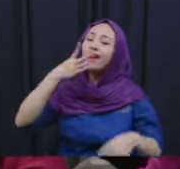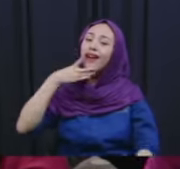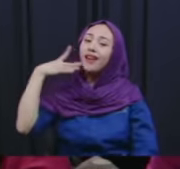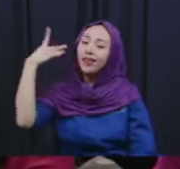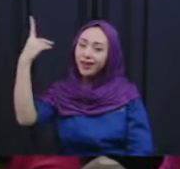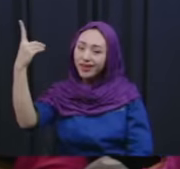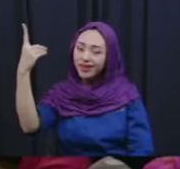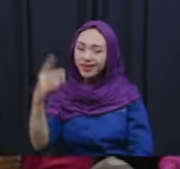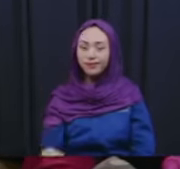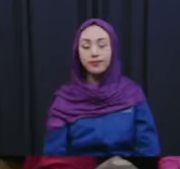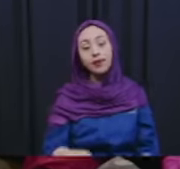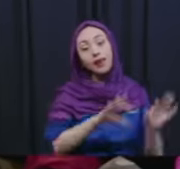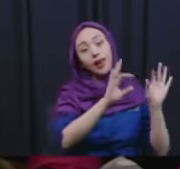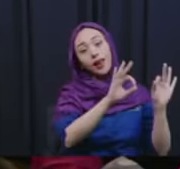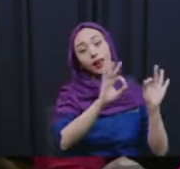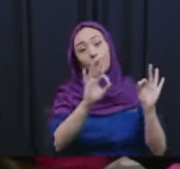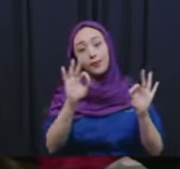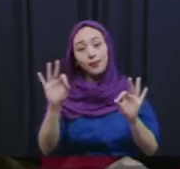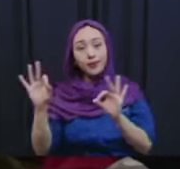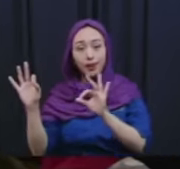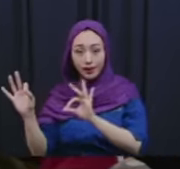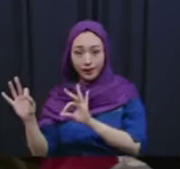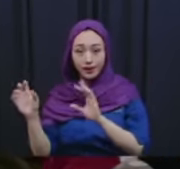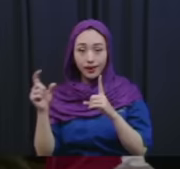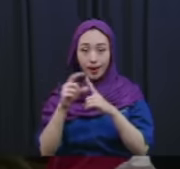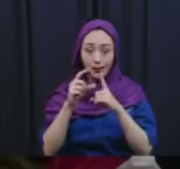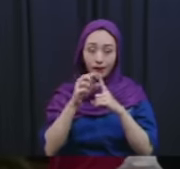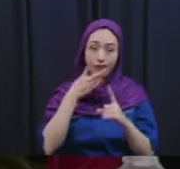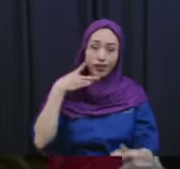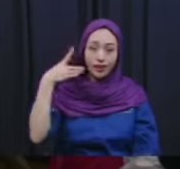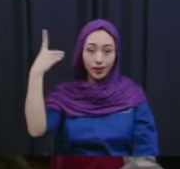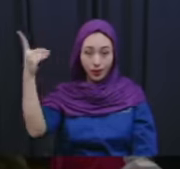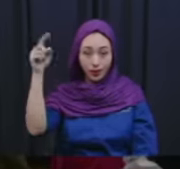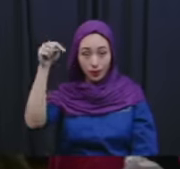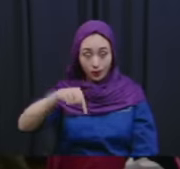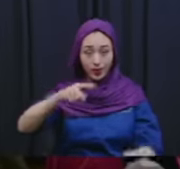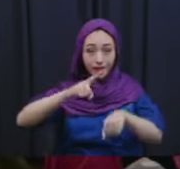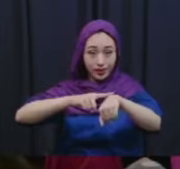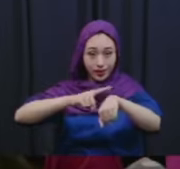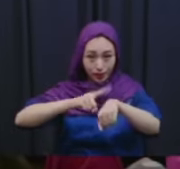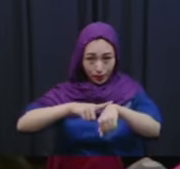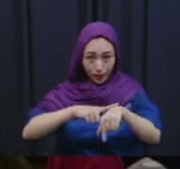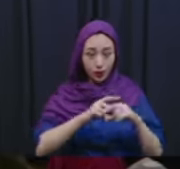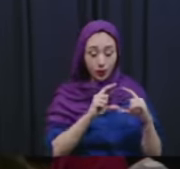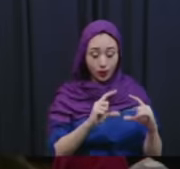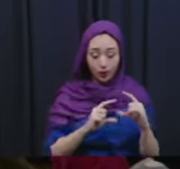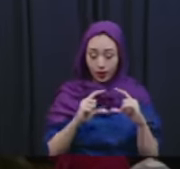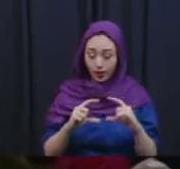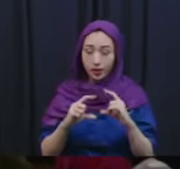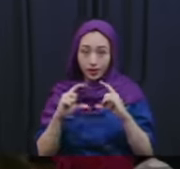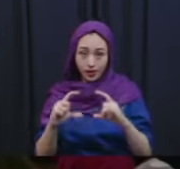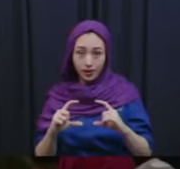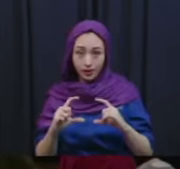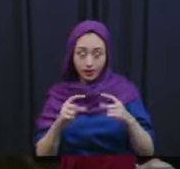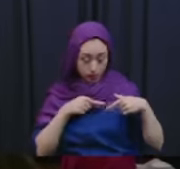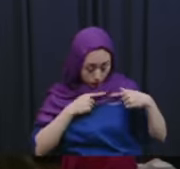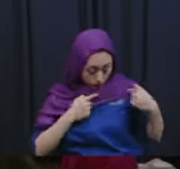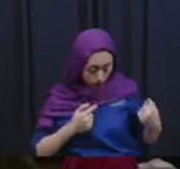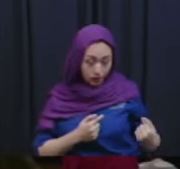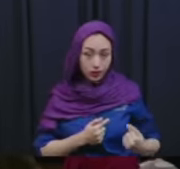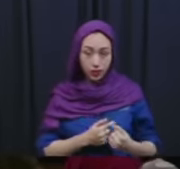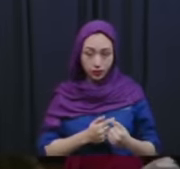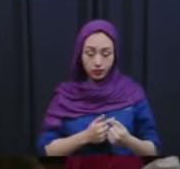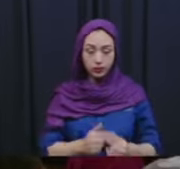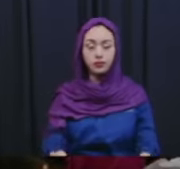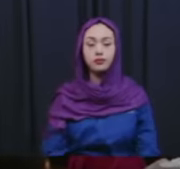la palabra que es momento de guardar nuestro corazón posiblemente hay algunos